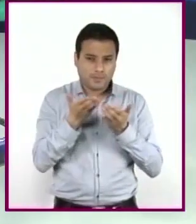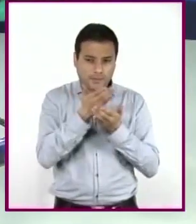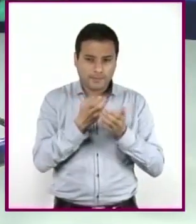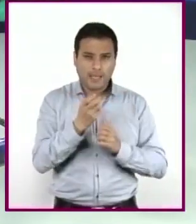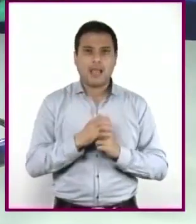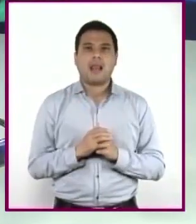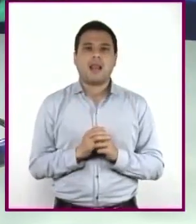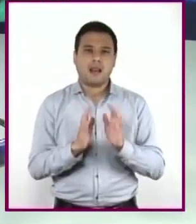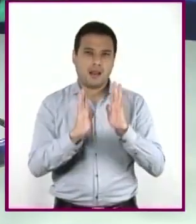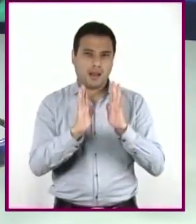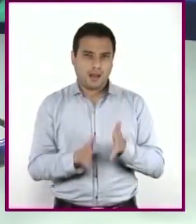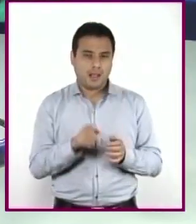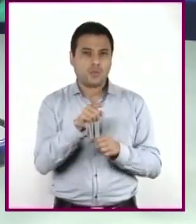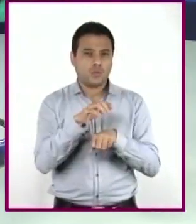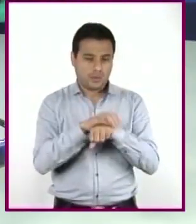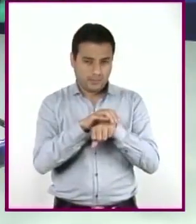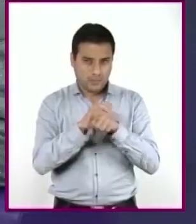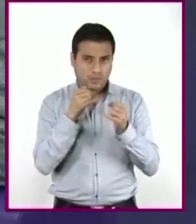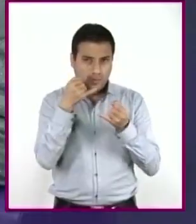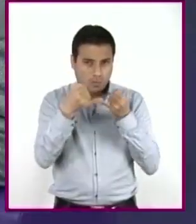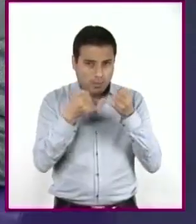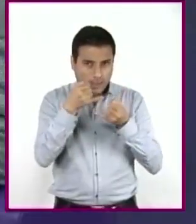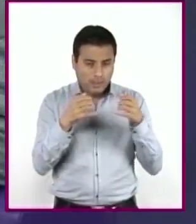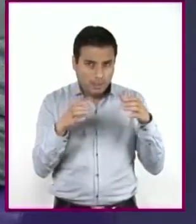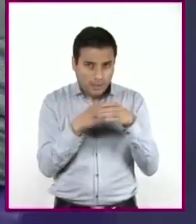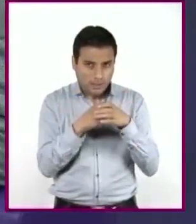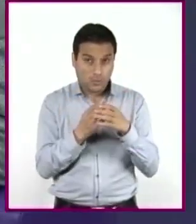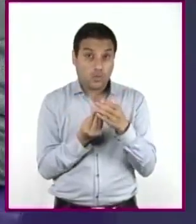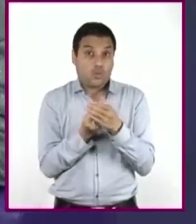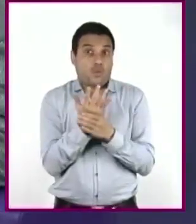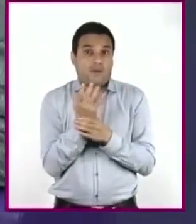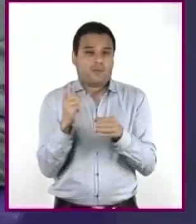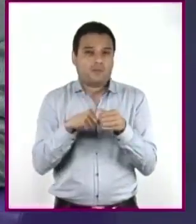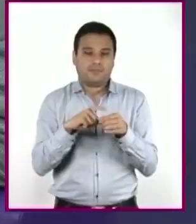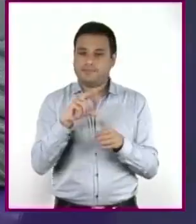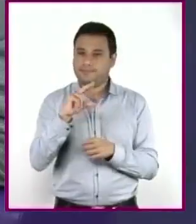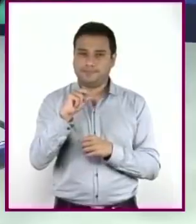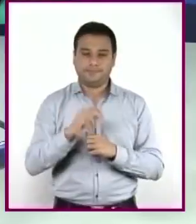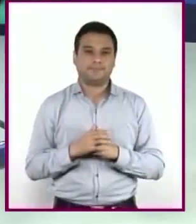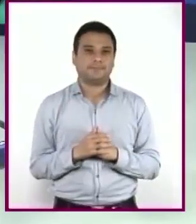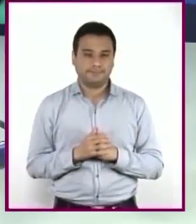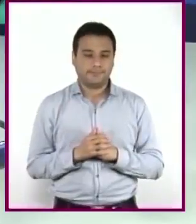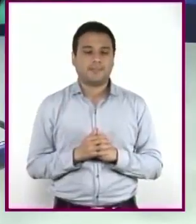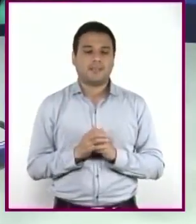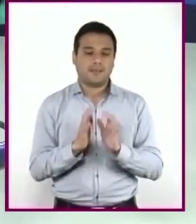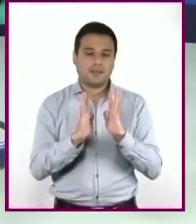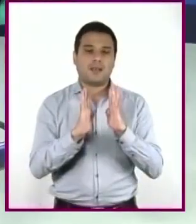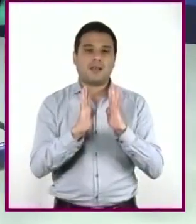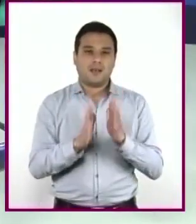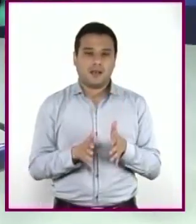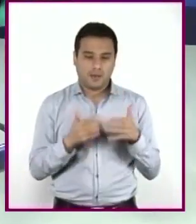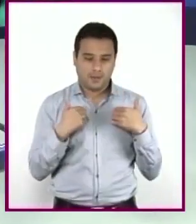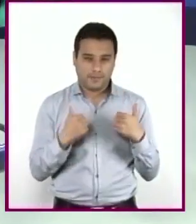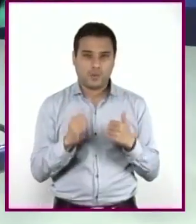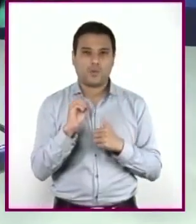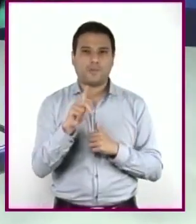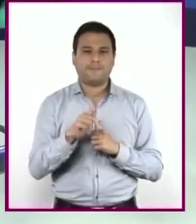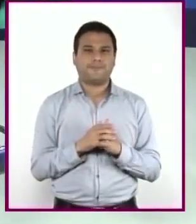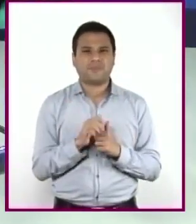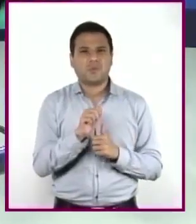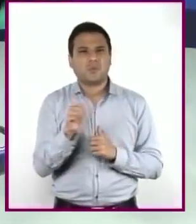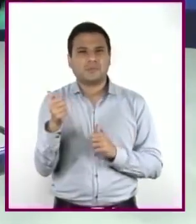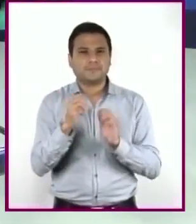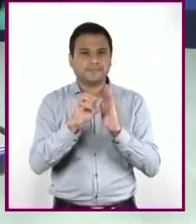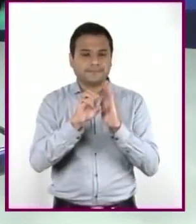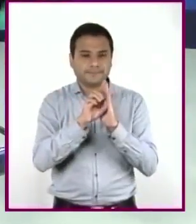Entonces juegas con tus amigos nada más, no hay nadie nuevo. No. ¿No? A menos que lo conozcan presencialmente. ¿Qué otra situación,